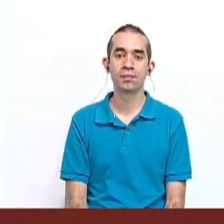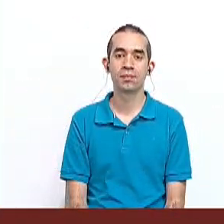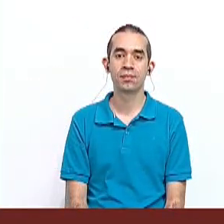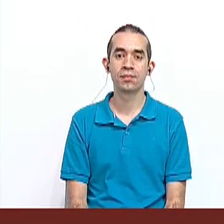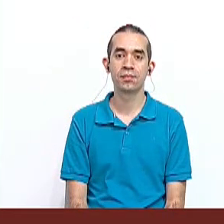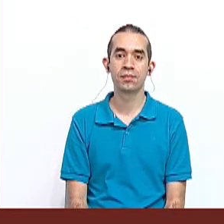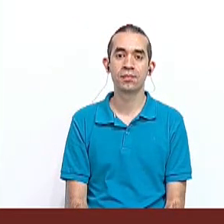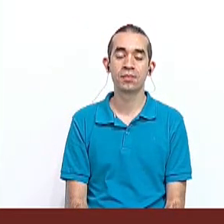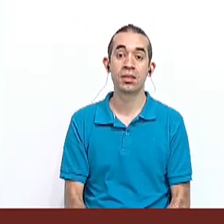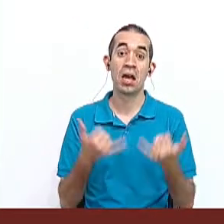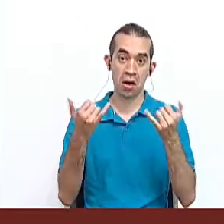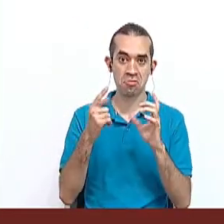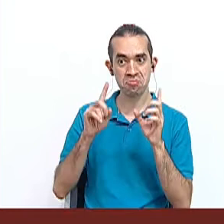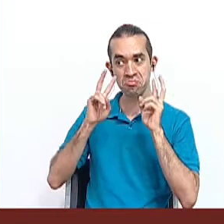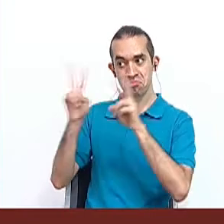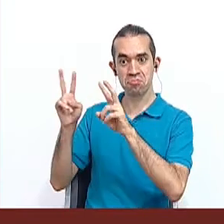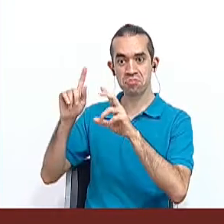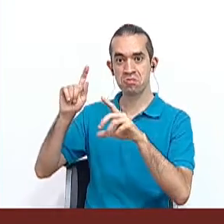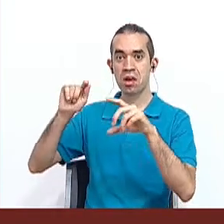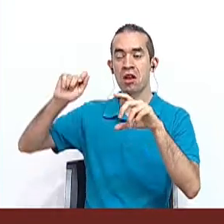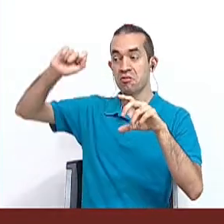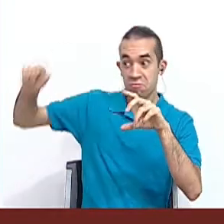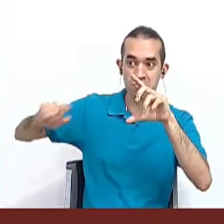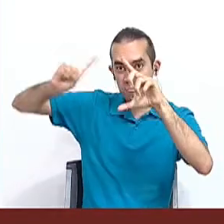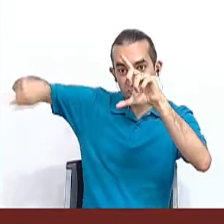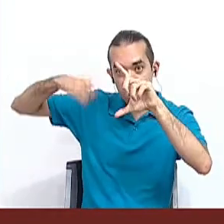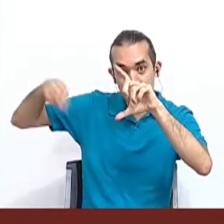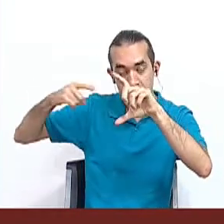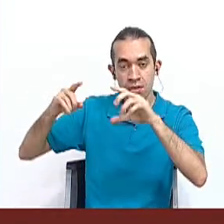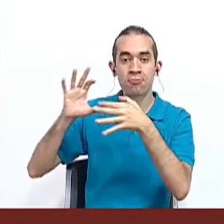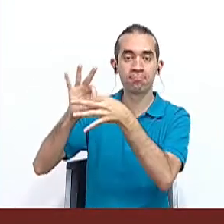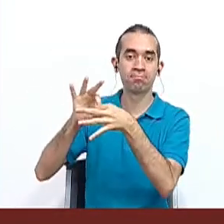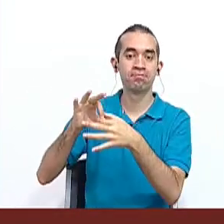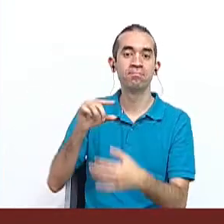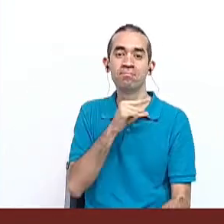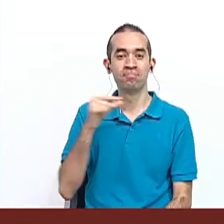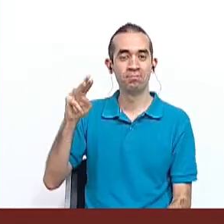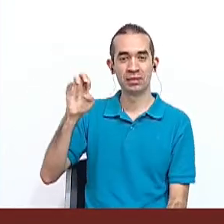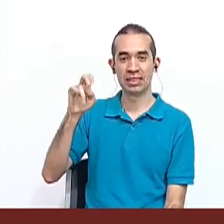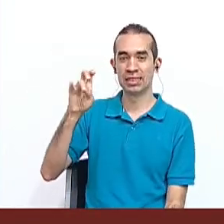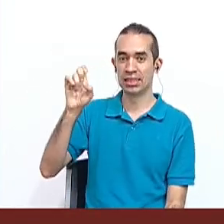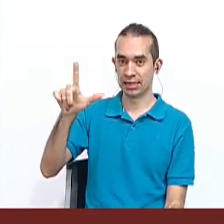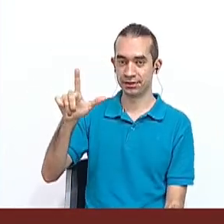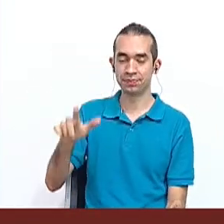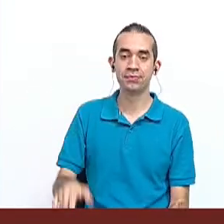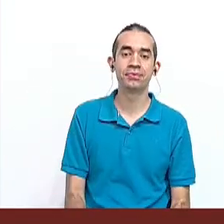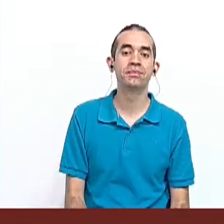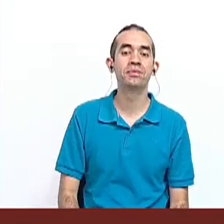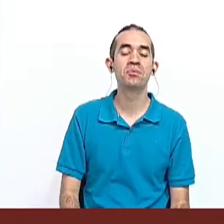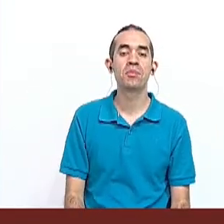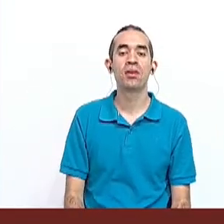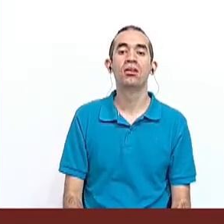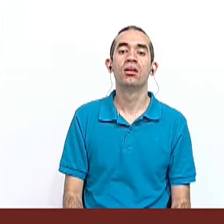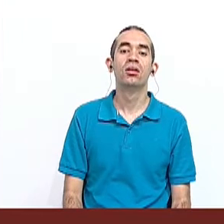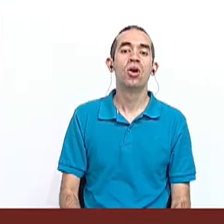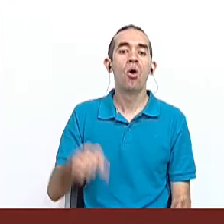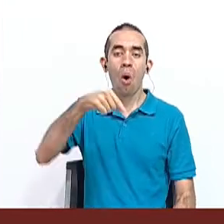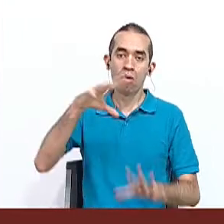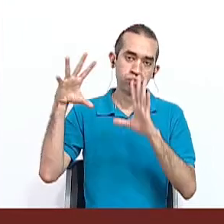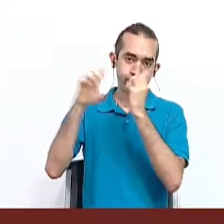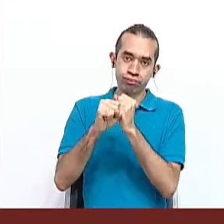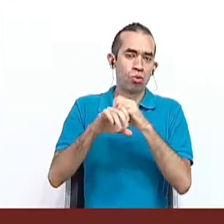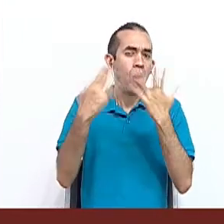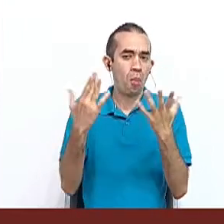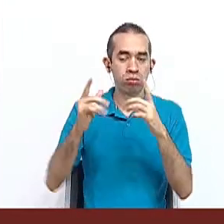Les presento la ruleta de Mendel. Haremos una revisión o una recapitulación de lo visto el día de hoy a través de una